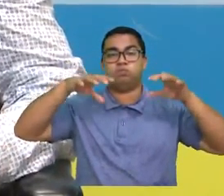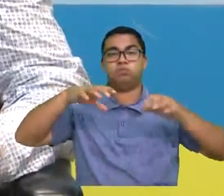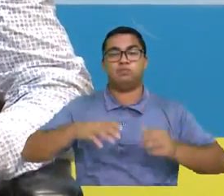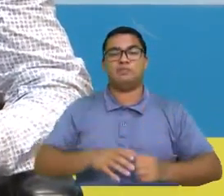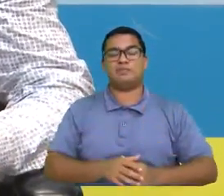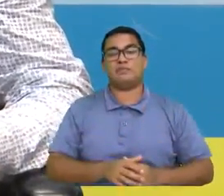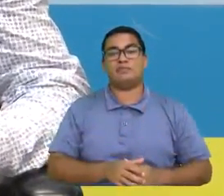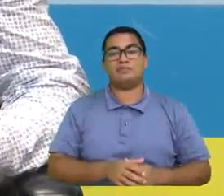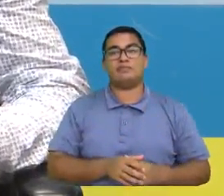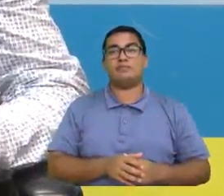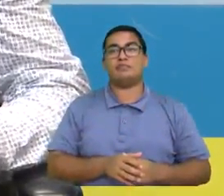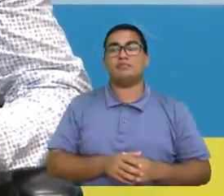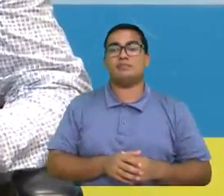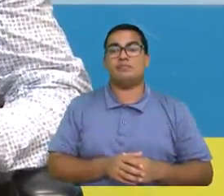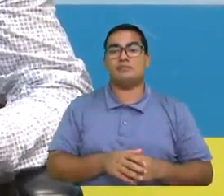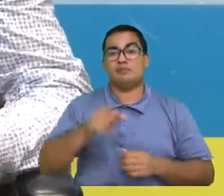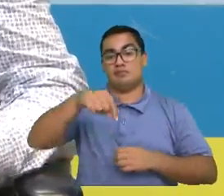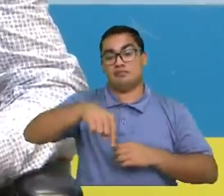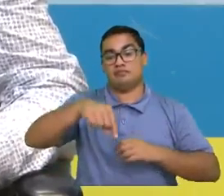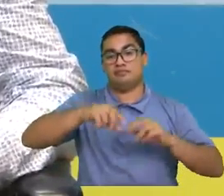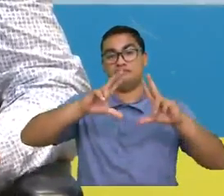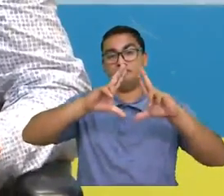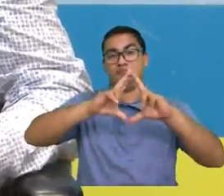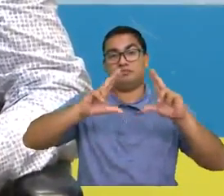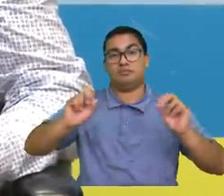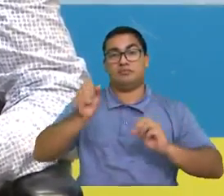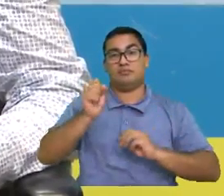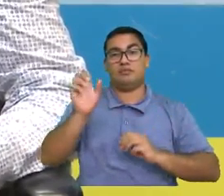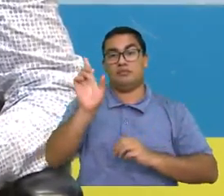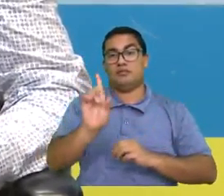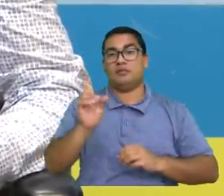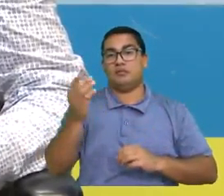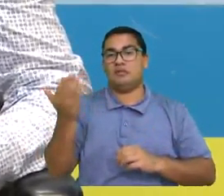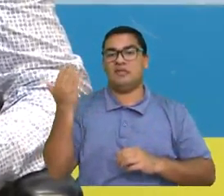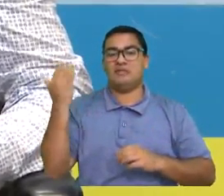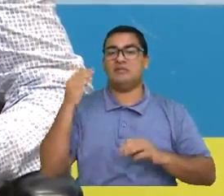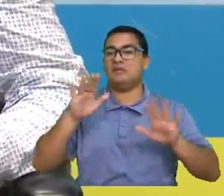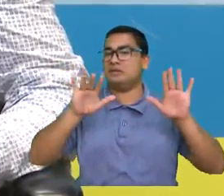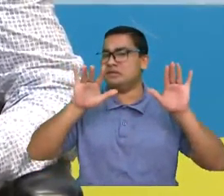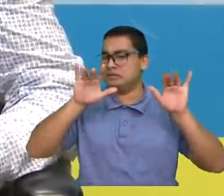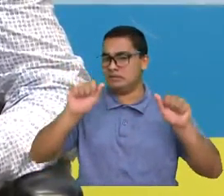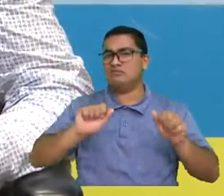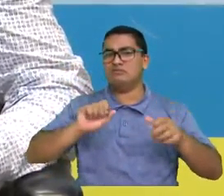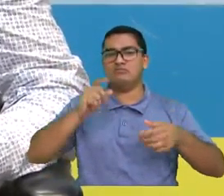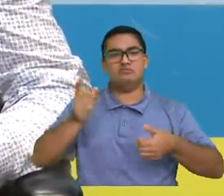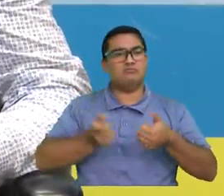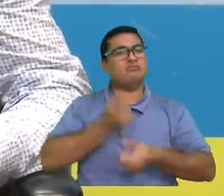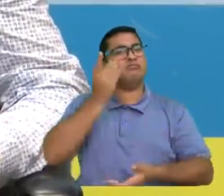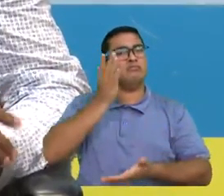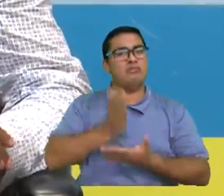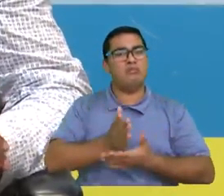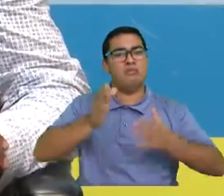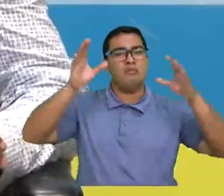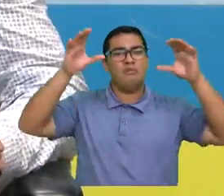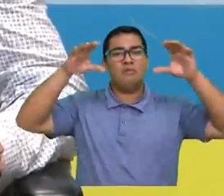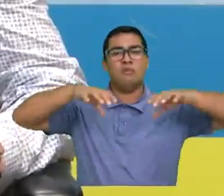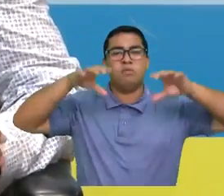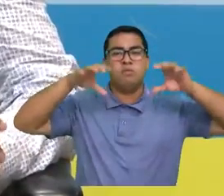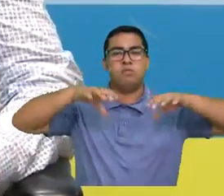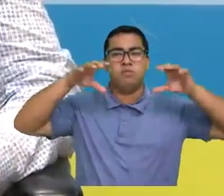invierno. Recientemente en Nicaragua, en este fin de semana, ya cayeron las primeras lluvias de la temporada